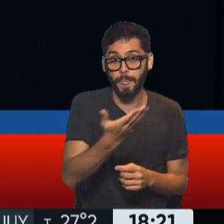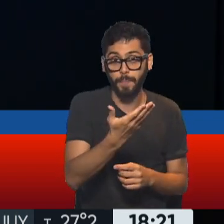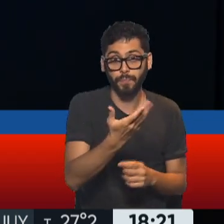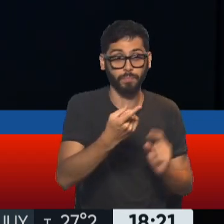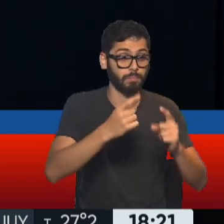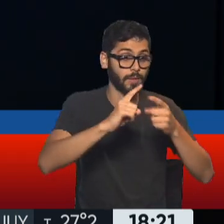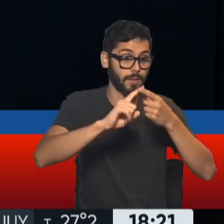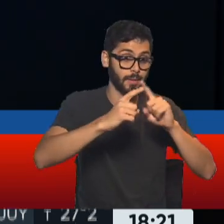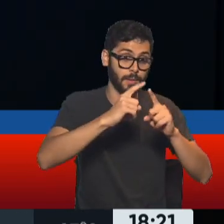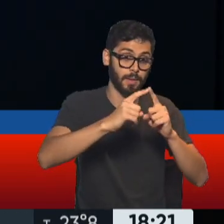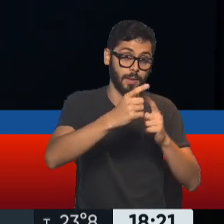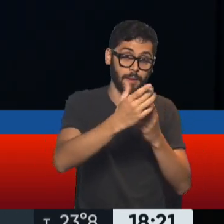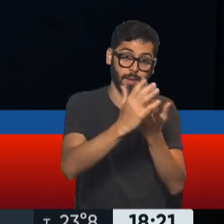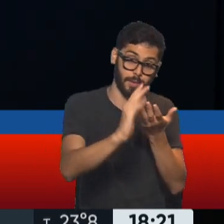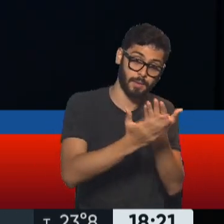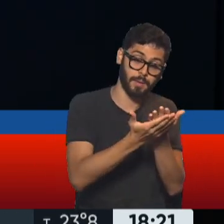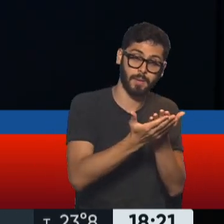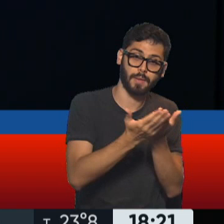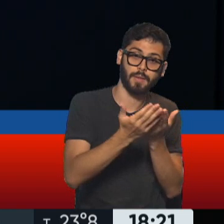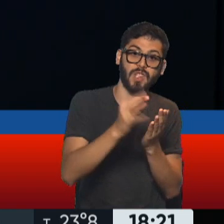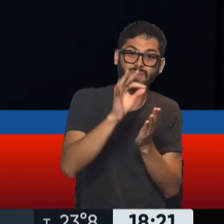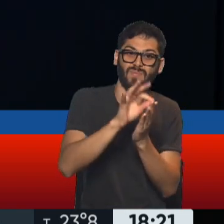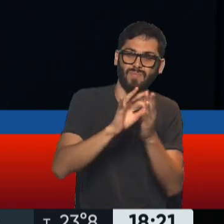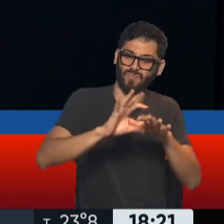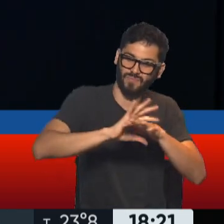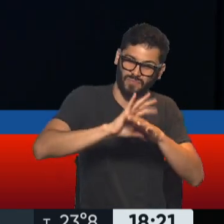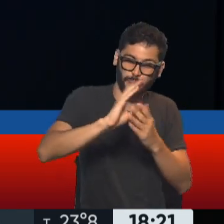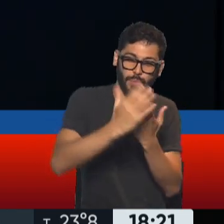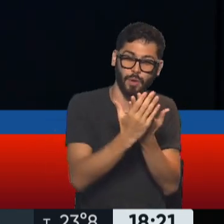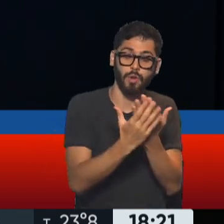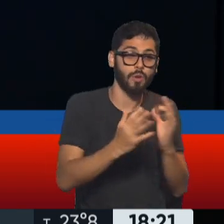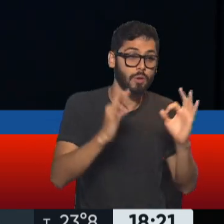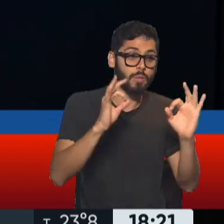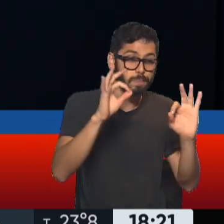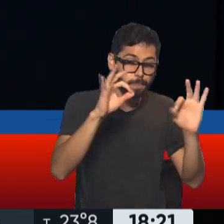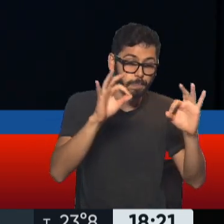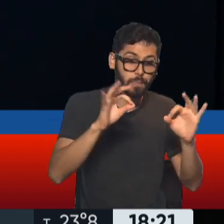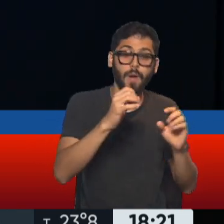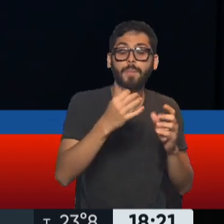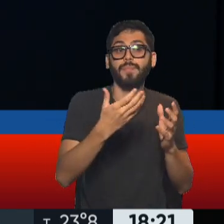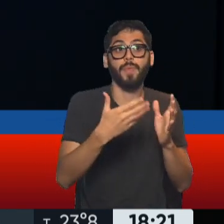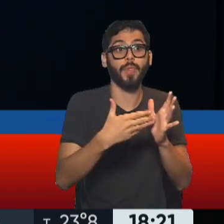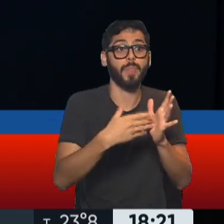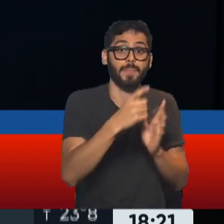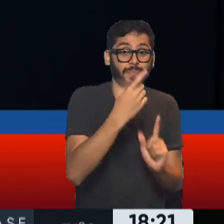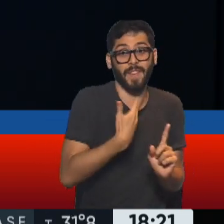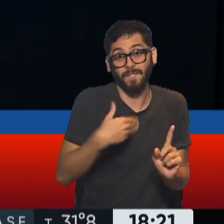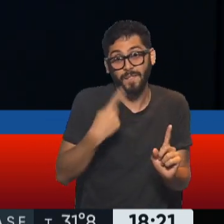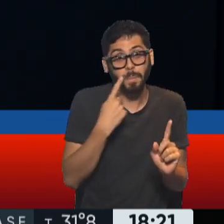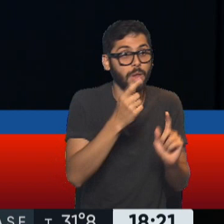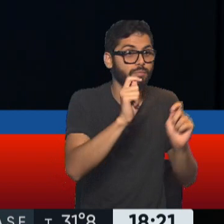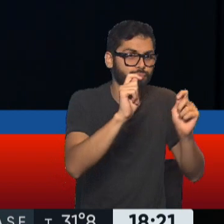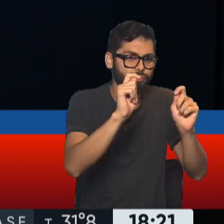la documentación y los memorandos y el acuerdo final a un nivel del staff del Fondo Monetario Internacional,